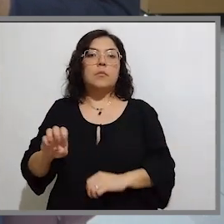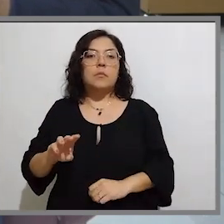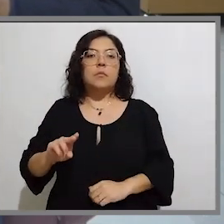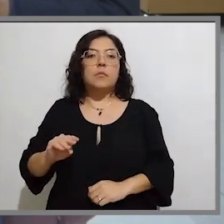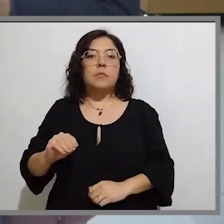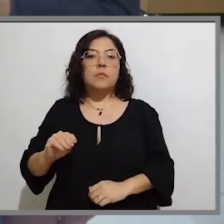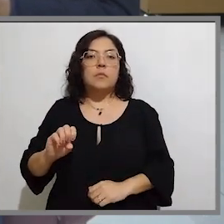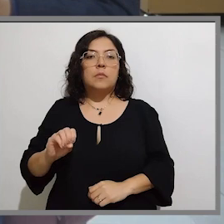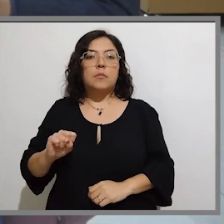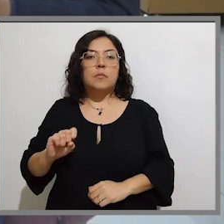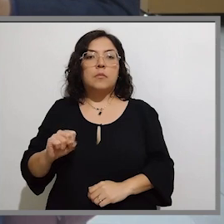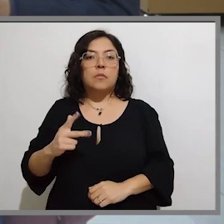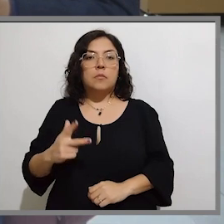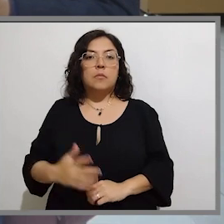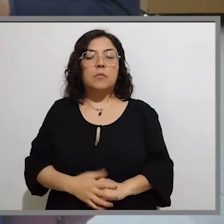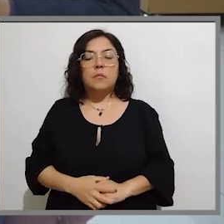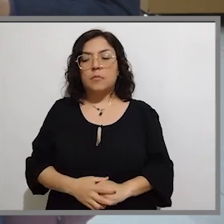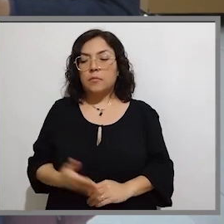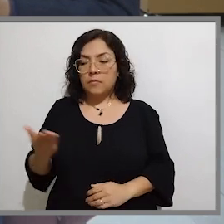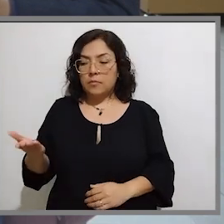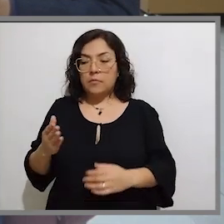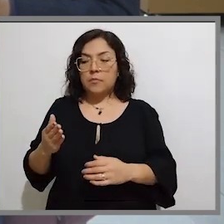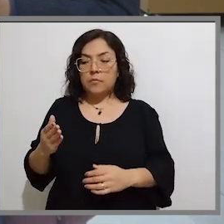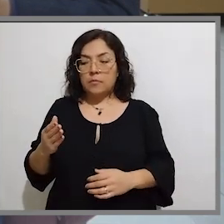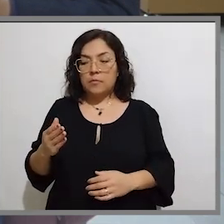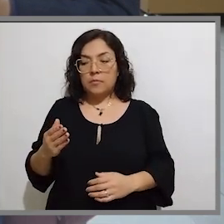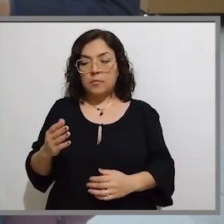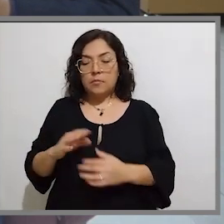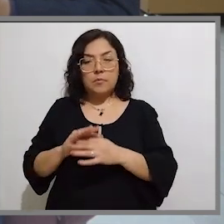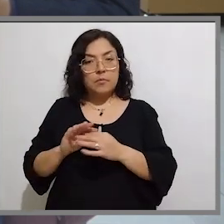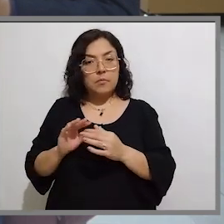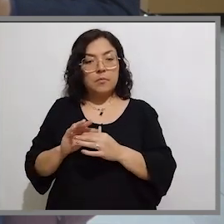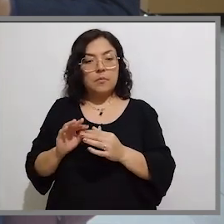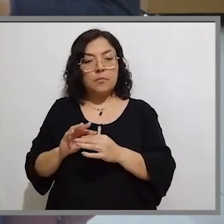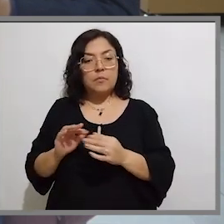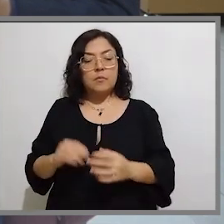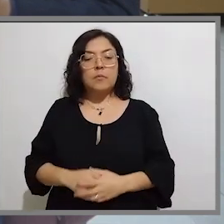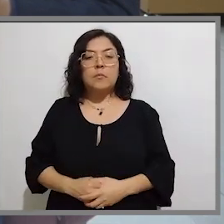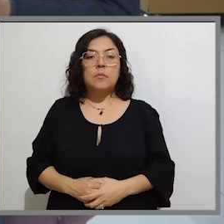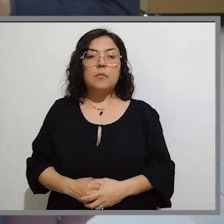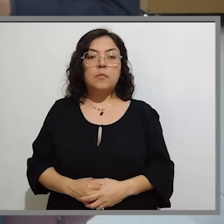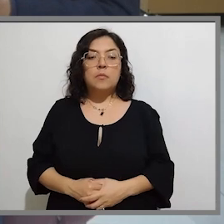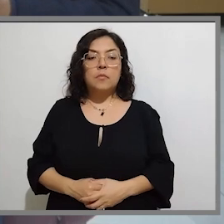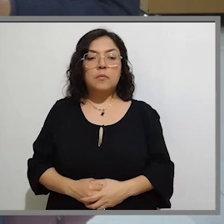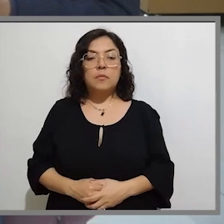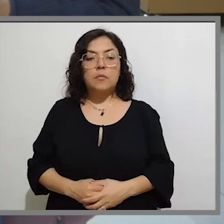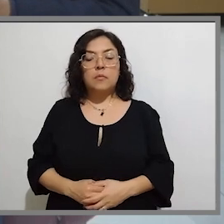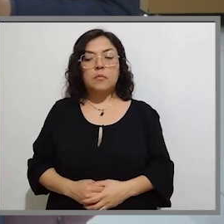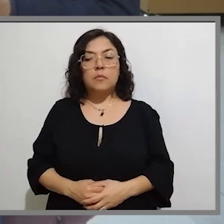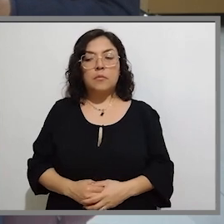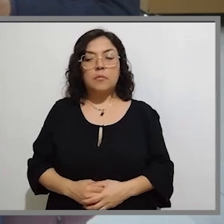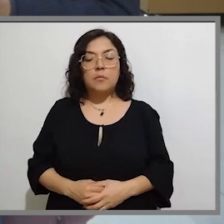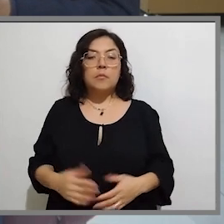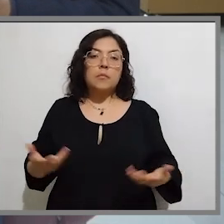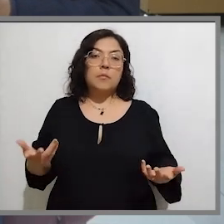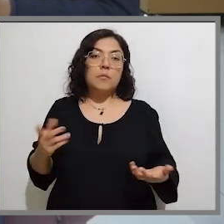libro en el cual da cuenta de esas cartas dirigidas a su madre y que al final del día